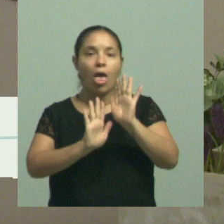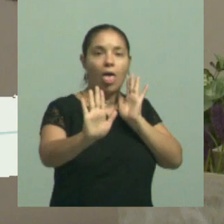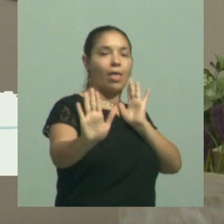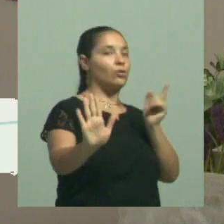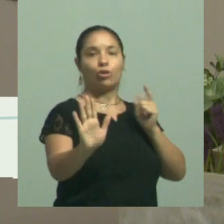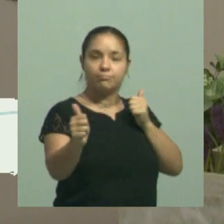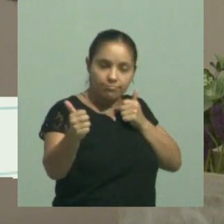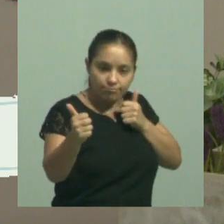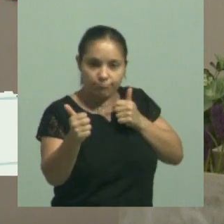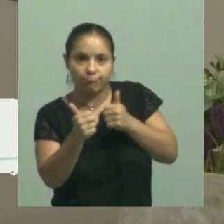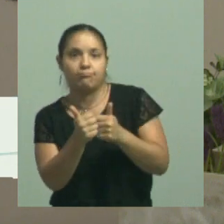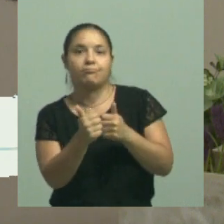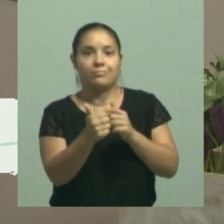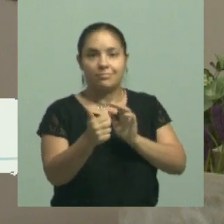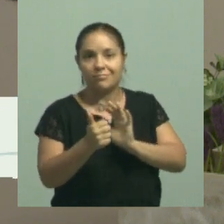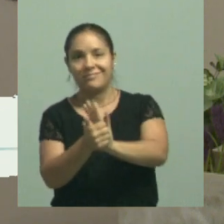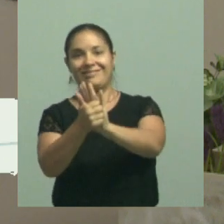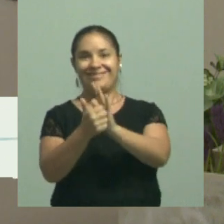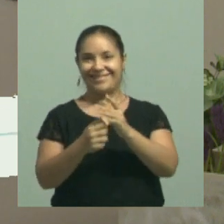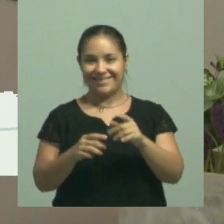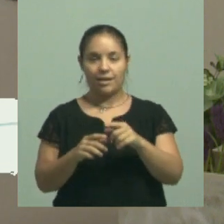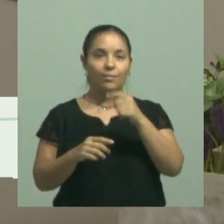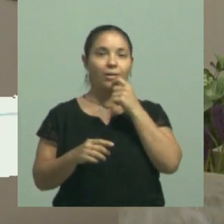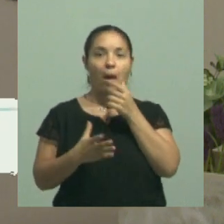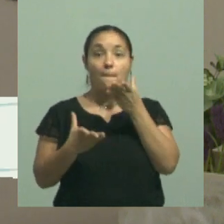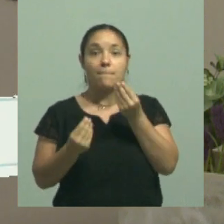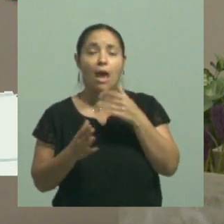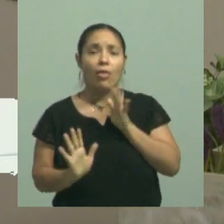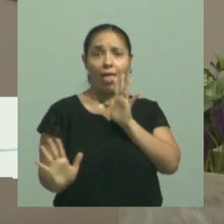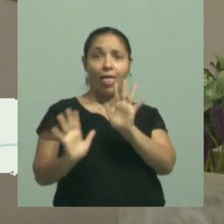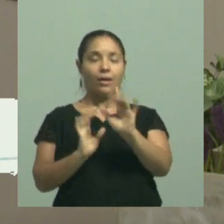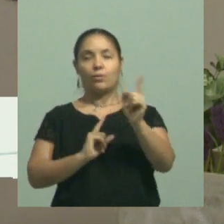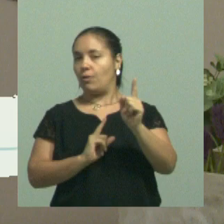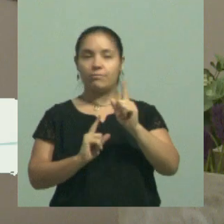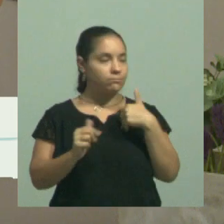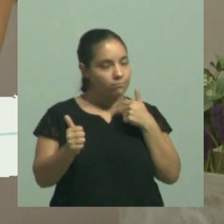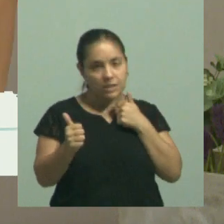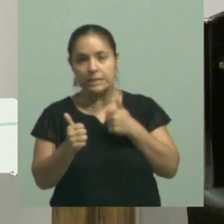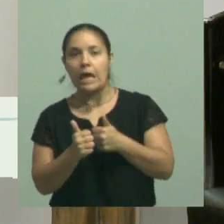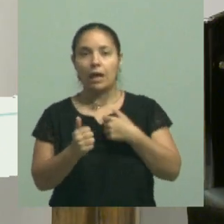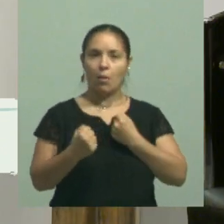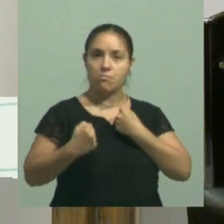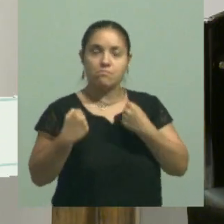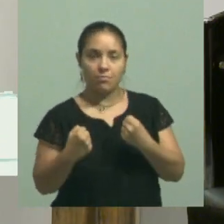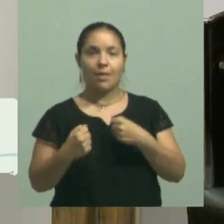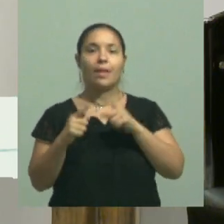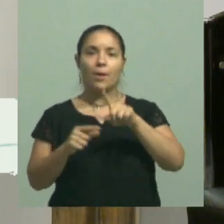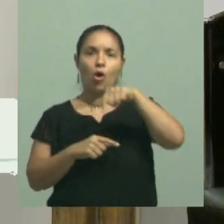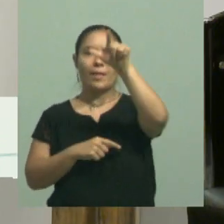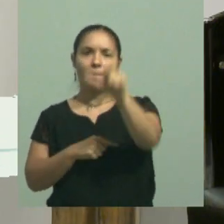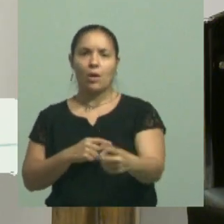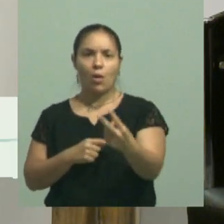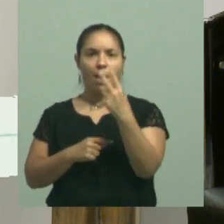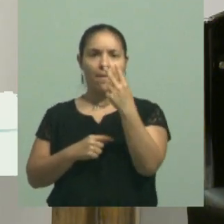lo que tratamos de romper en el taller. Acérquense, no le tengan miedo. Y además, con esa actitud los vas a intimar, ¿no? Se entiende que